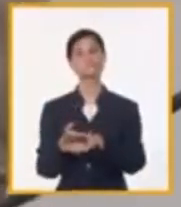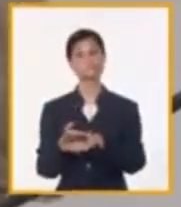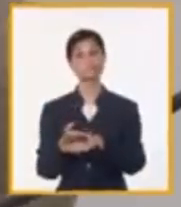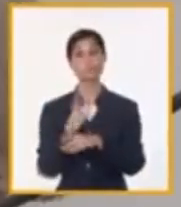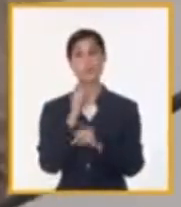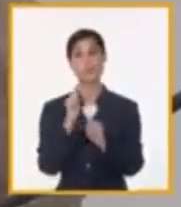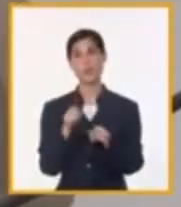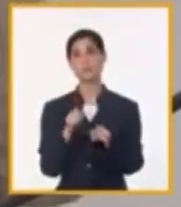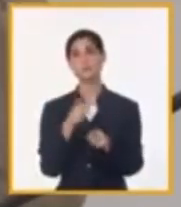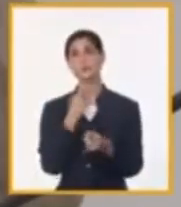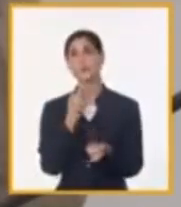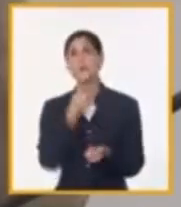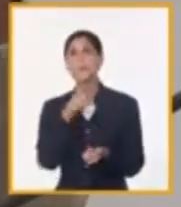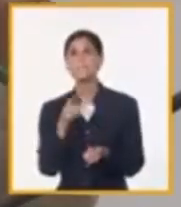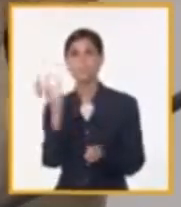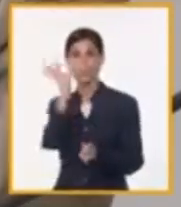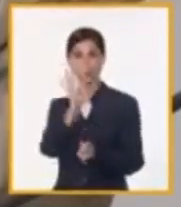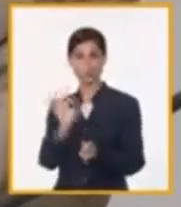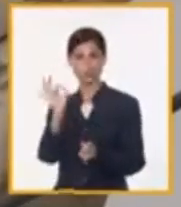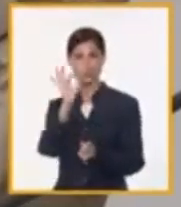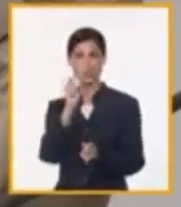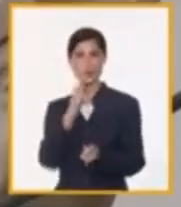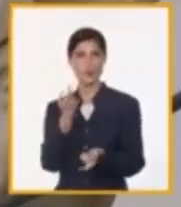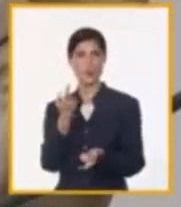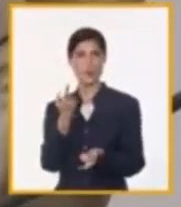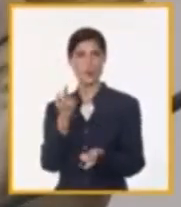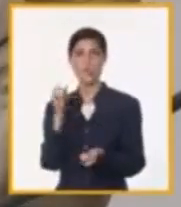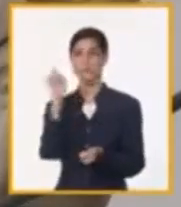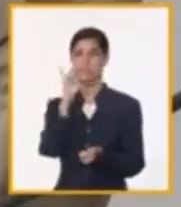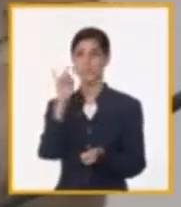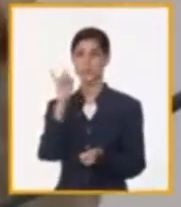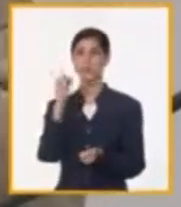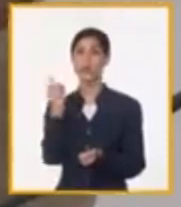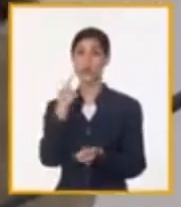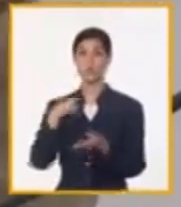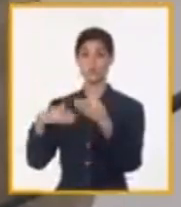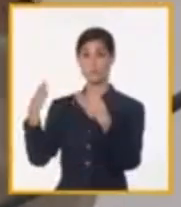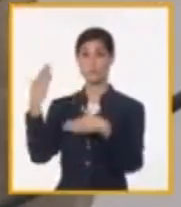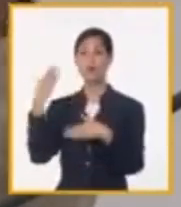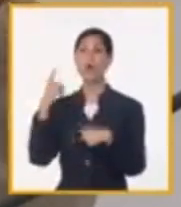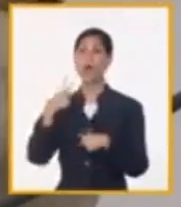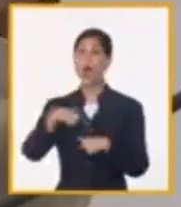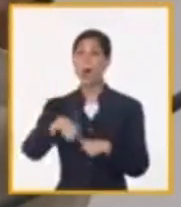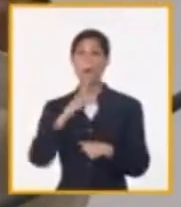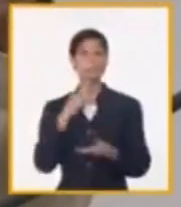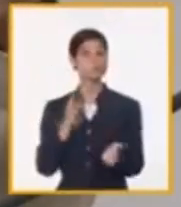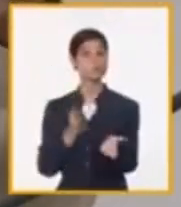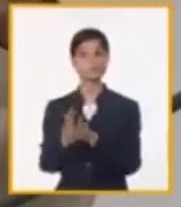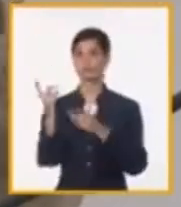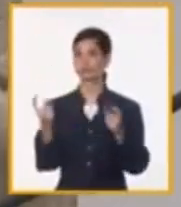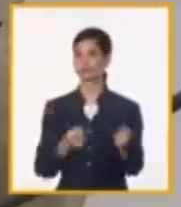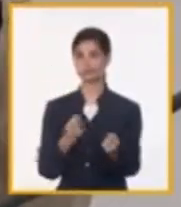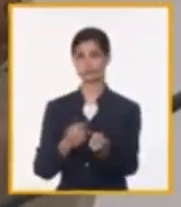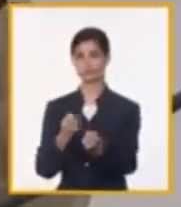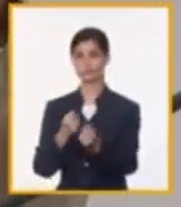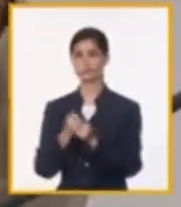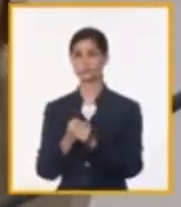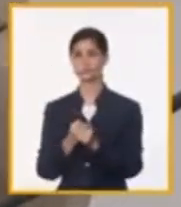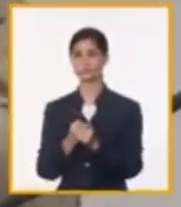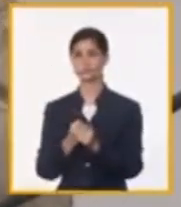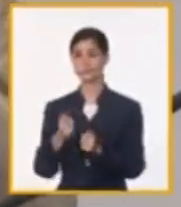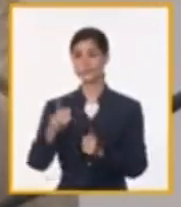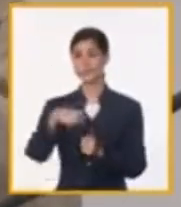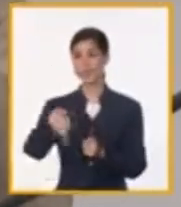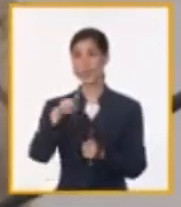acción del 7 de octubre del año pasado faltan 12 días y la guerra están dando nadie se imaginó ni ellos se lo